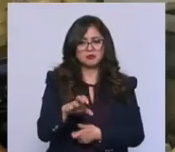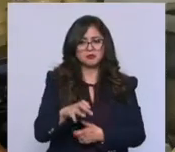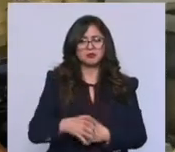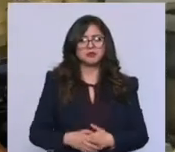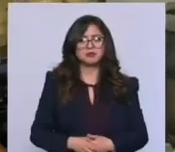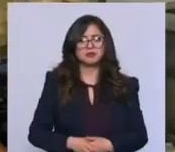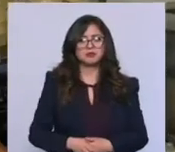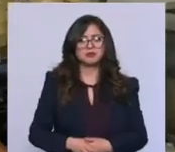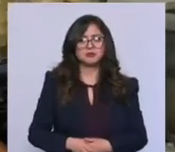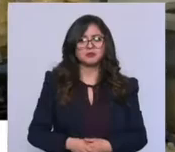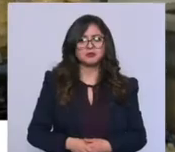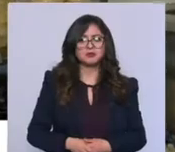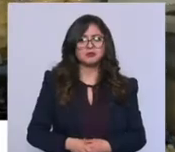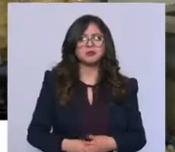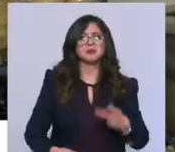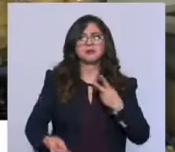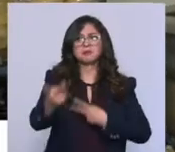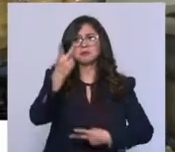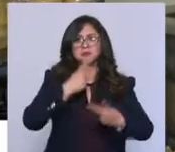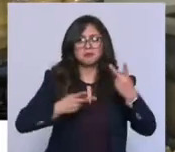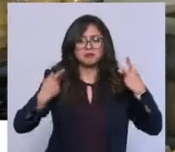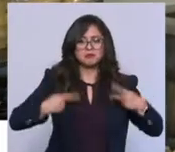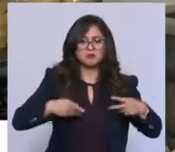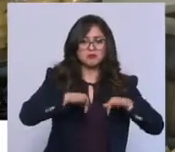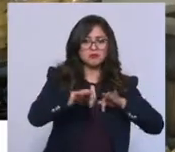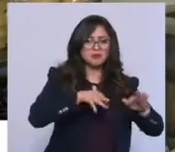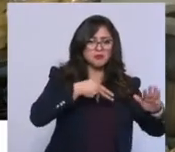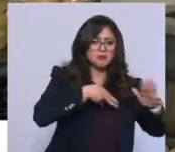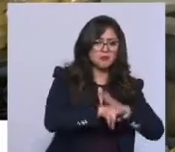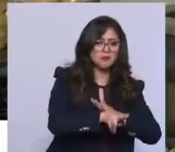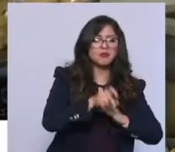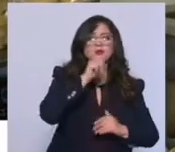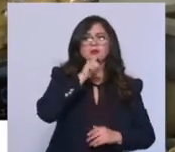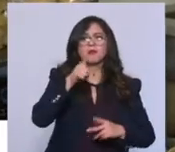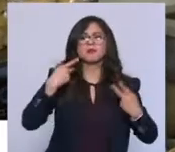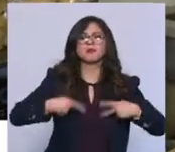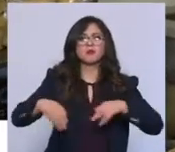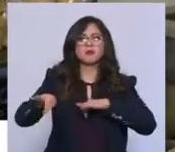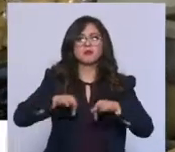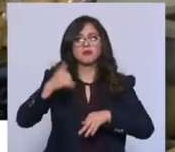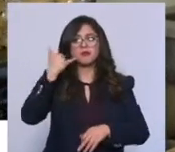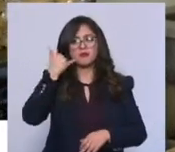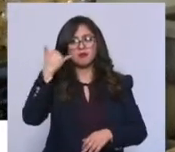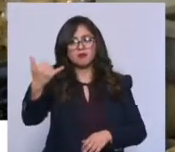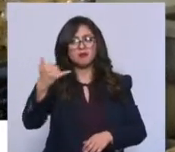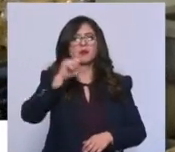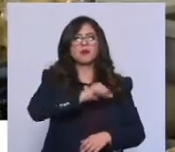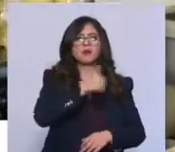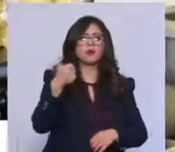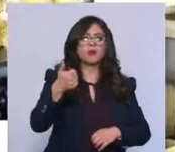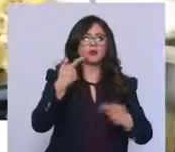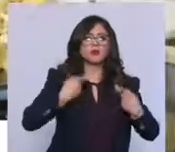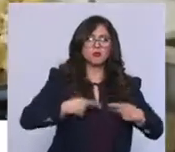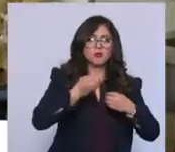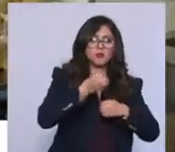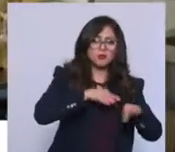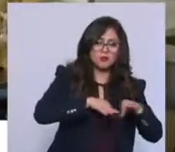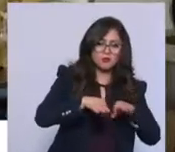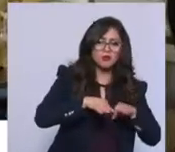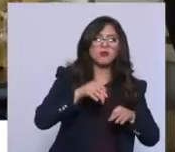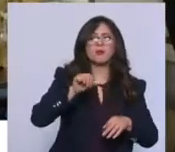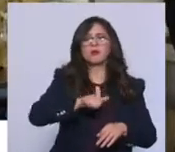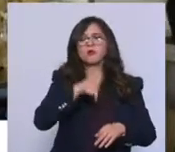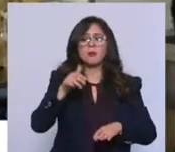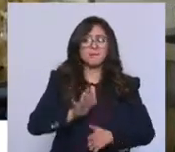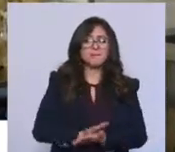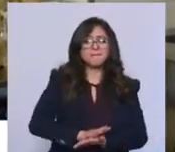pesos. Vienen oficinistas del metro, oficinistas de Teléfonos de México, obreros, trabajadores. Nuestra